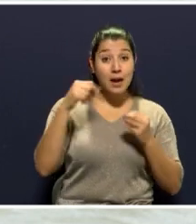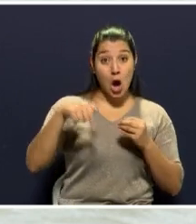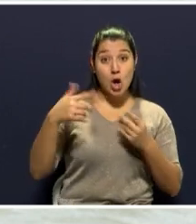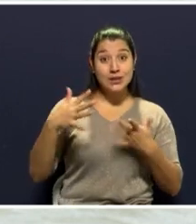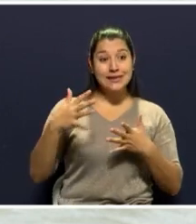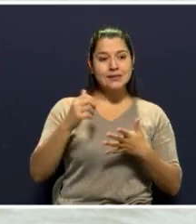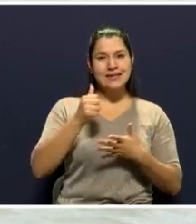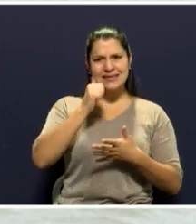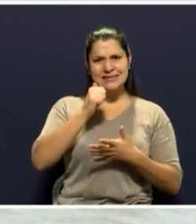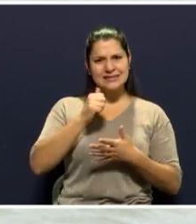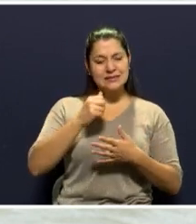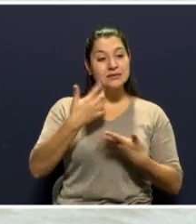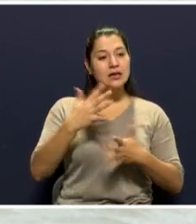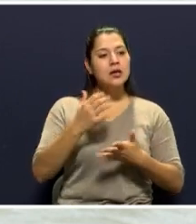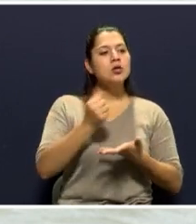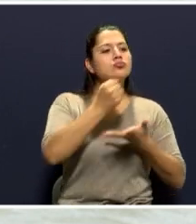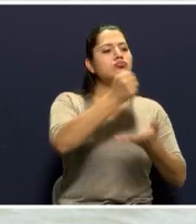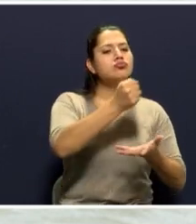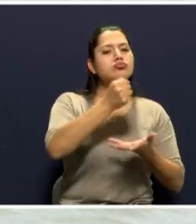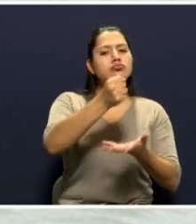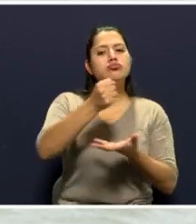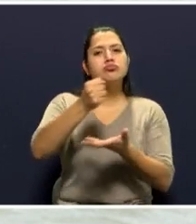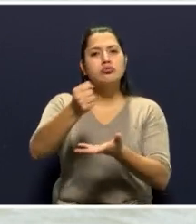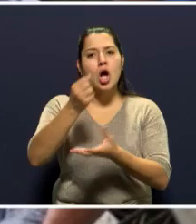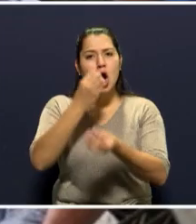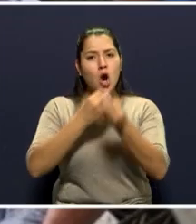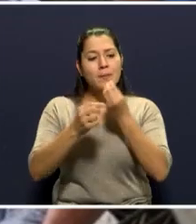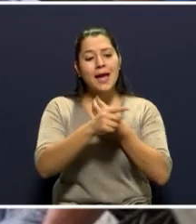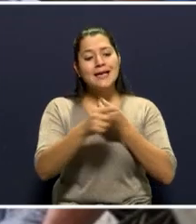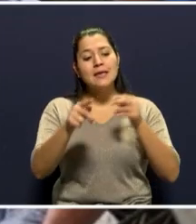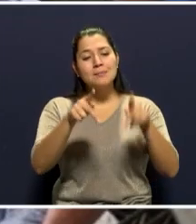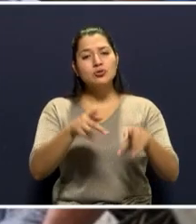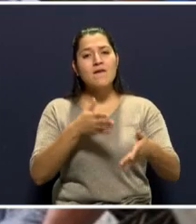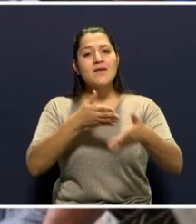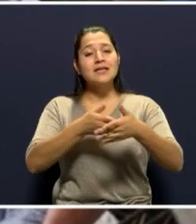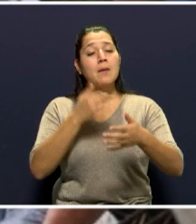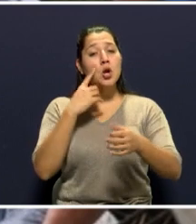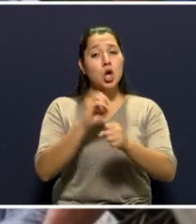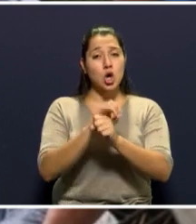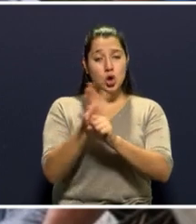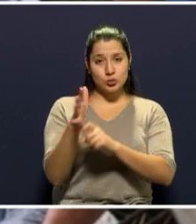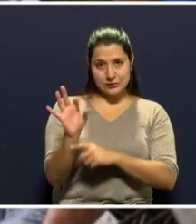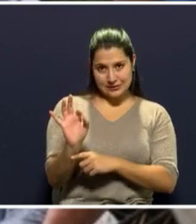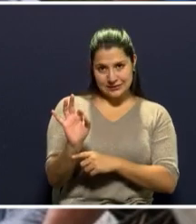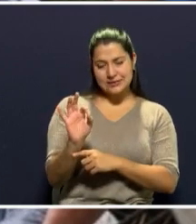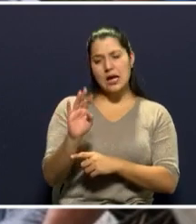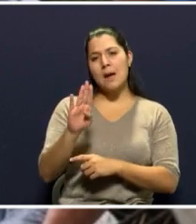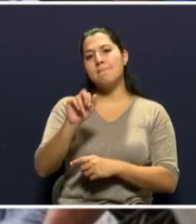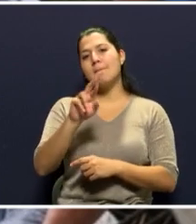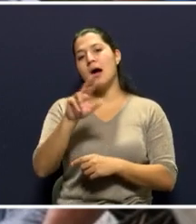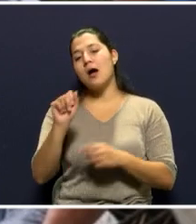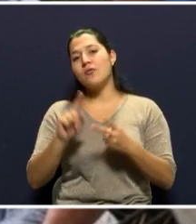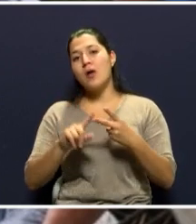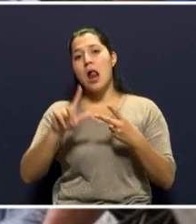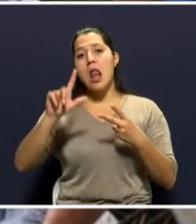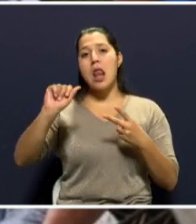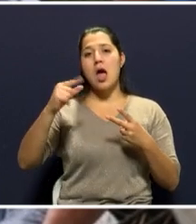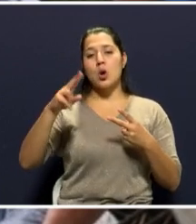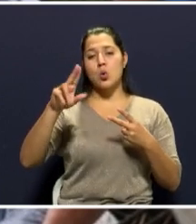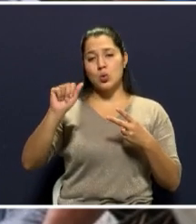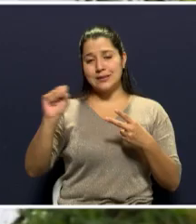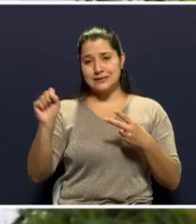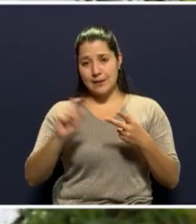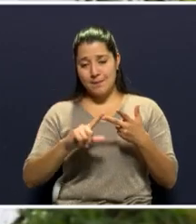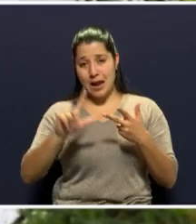todos aquellos afectados por la pandemia con el COVID-19. Isla Brava, Delta Costa Rica, El Jobo, Laguna de Samay y